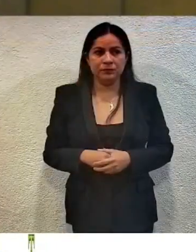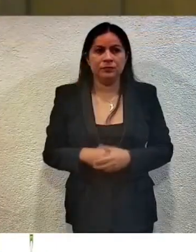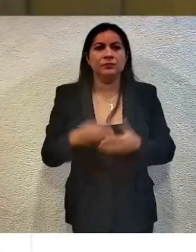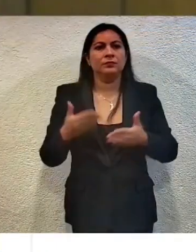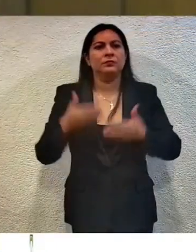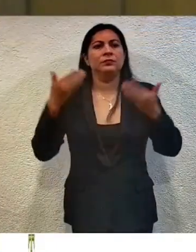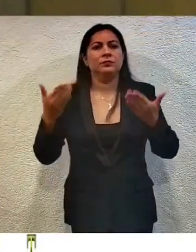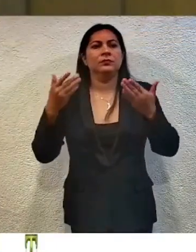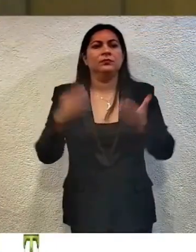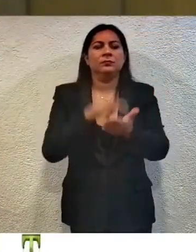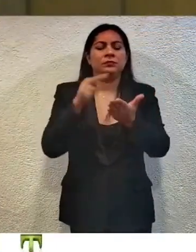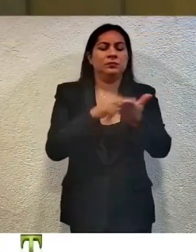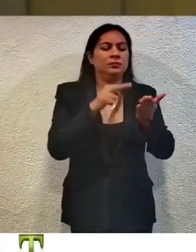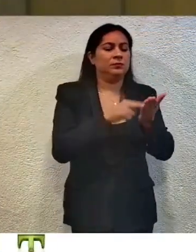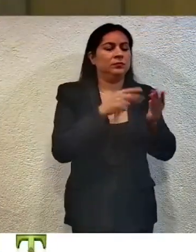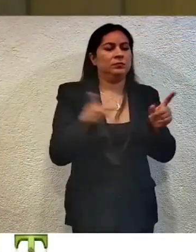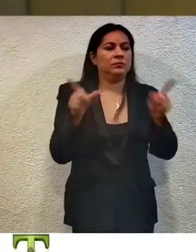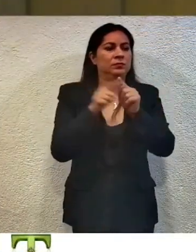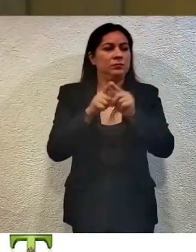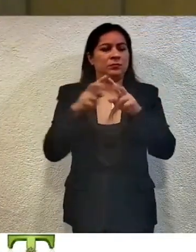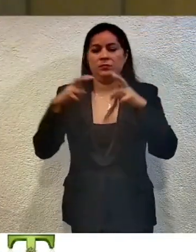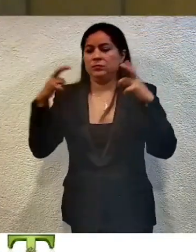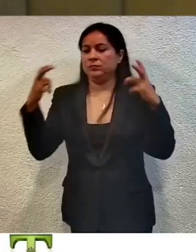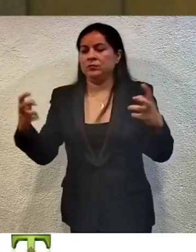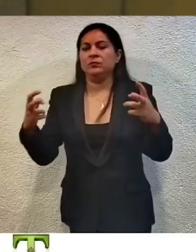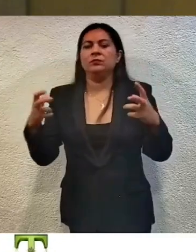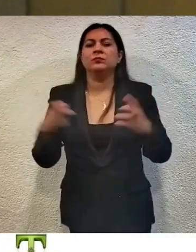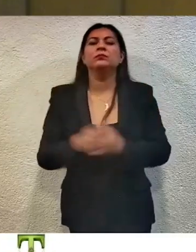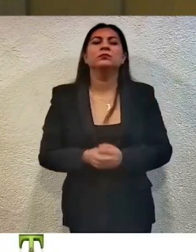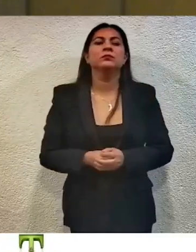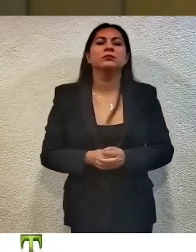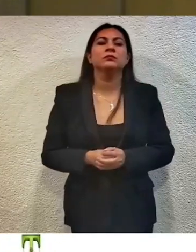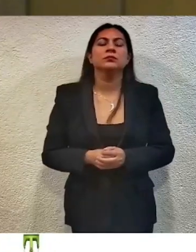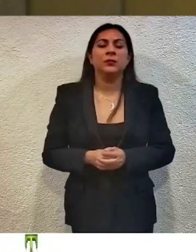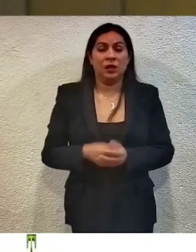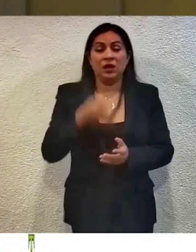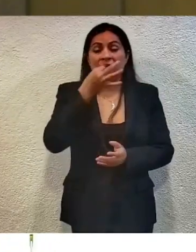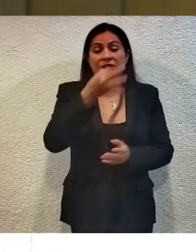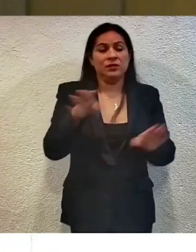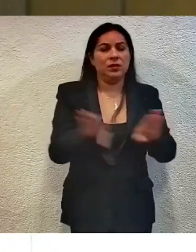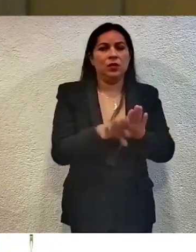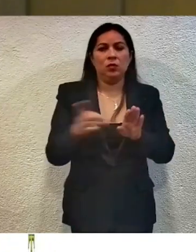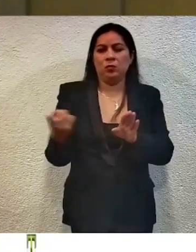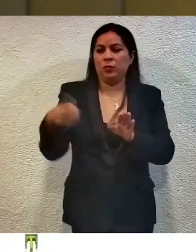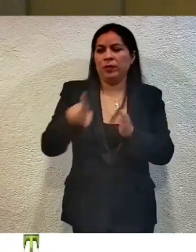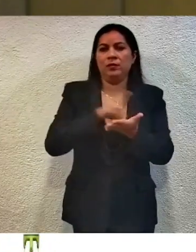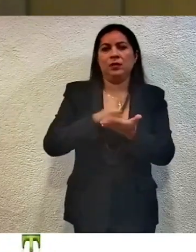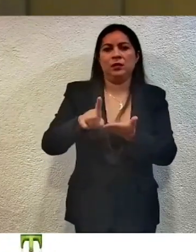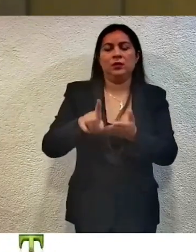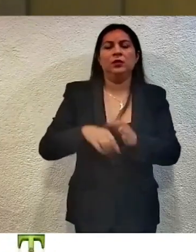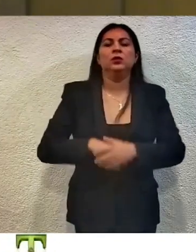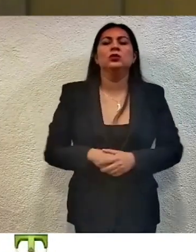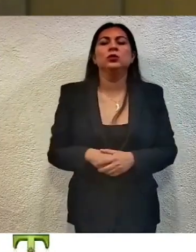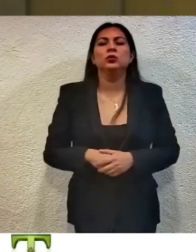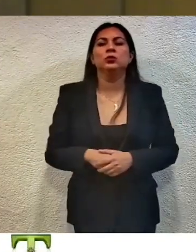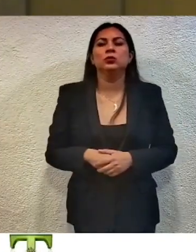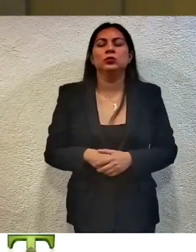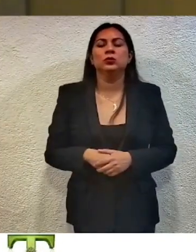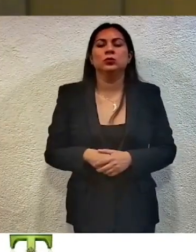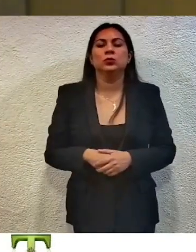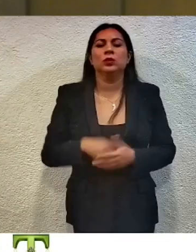consecuencia, sírvase recabar las firmas a la conclusión de esta sesión y notifíquese como en derecho corresponda